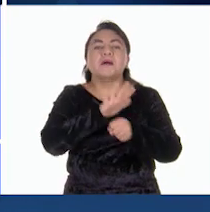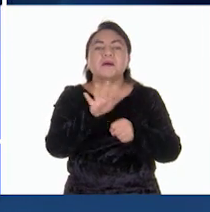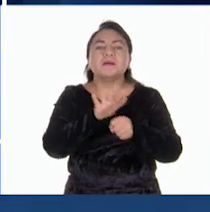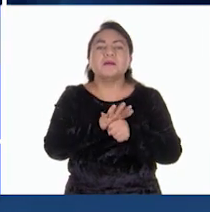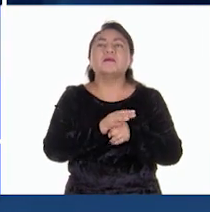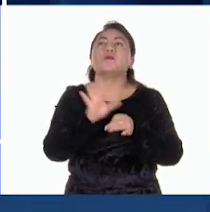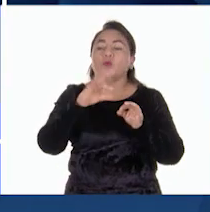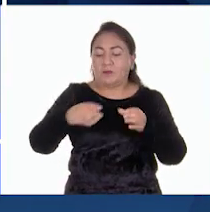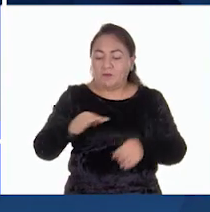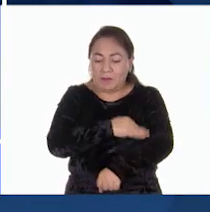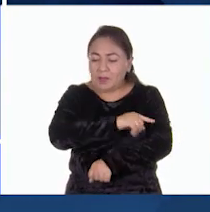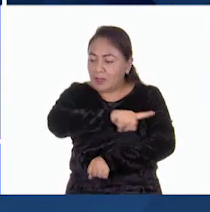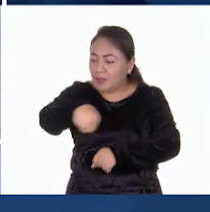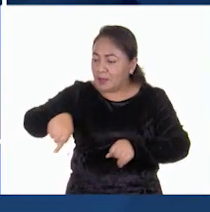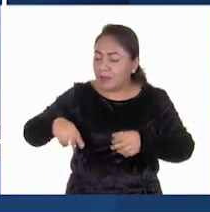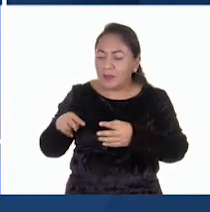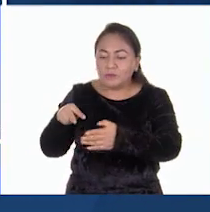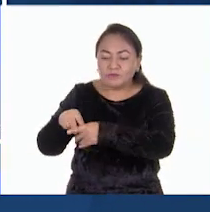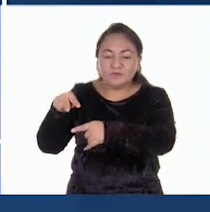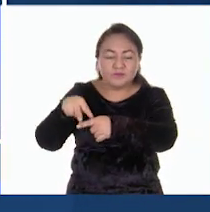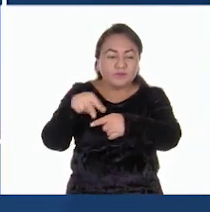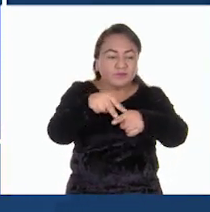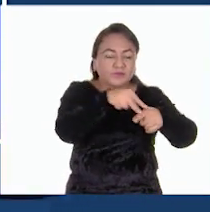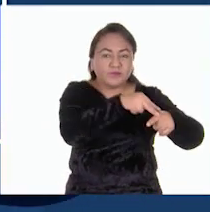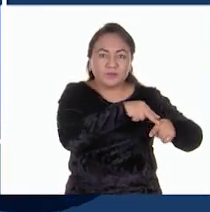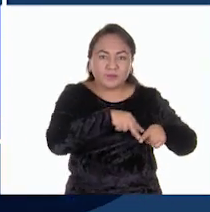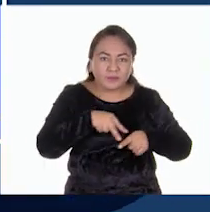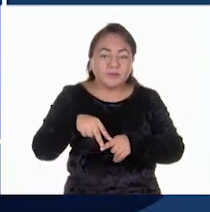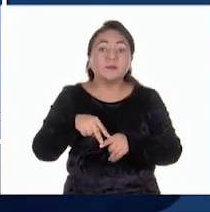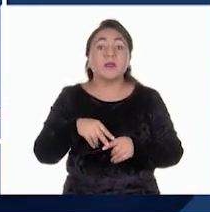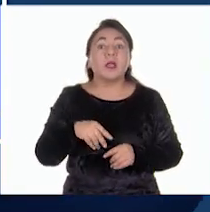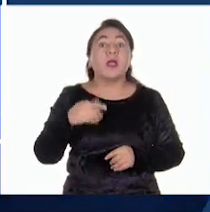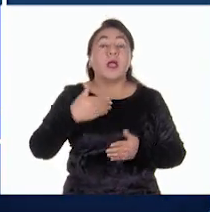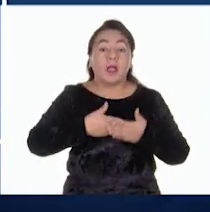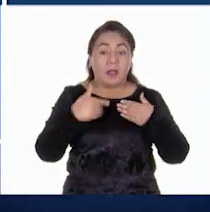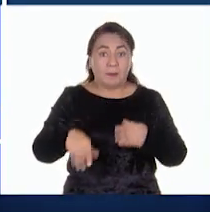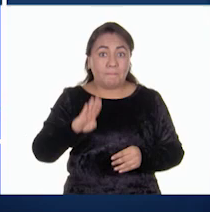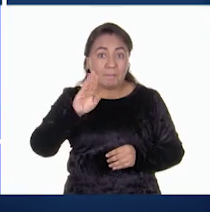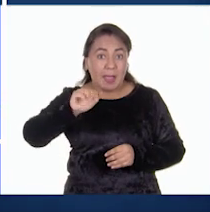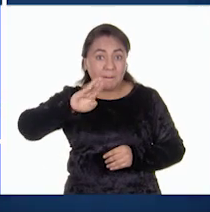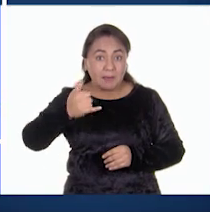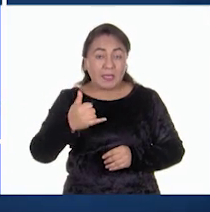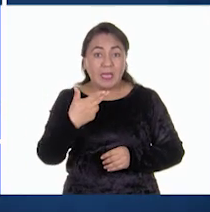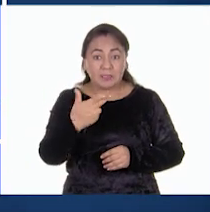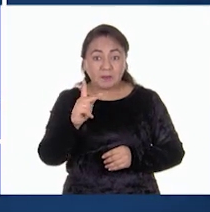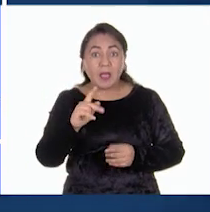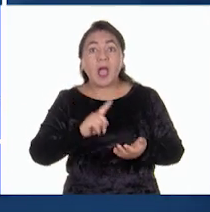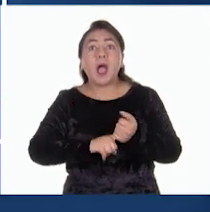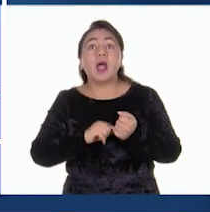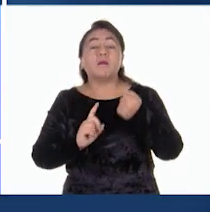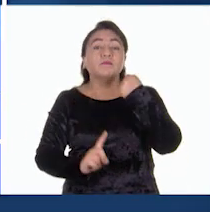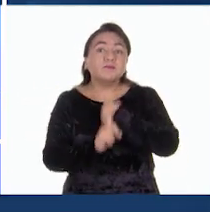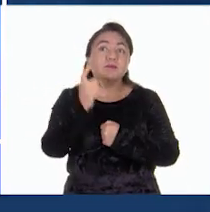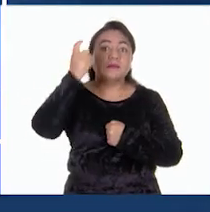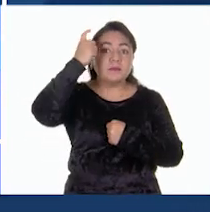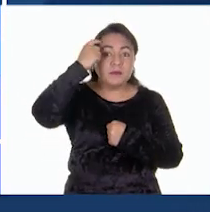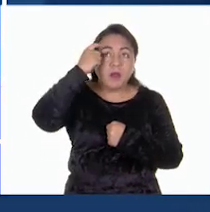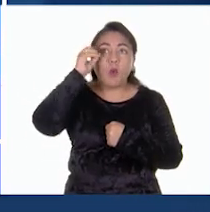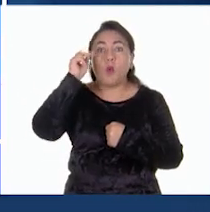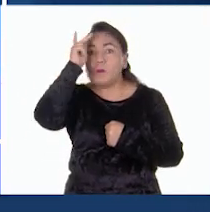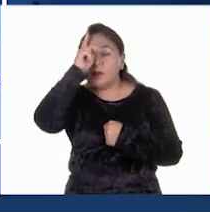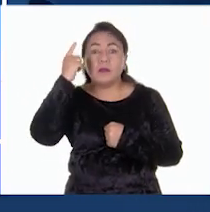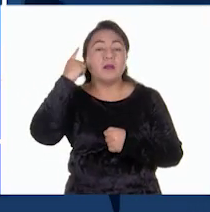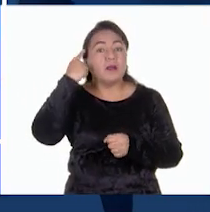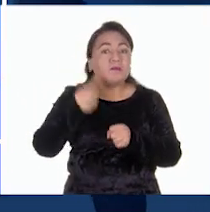los depósitos familiares. El Baby HP no causa ningún trastorno físico ni psíquico en los niños porque